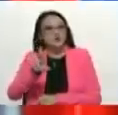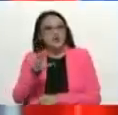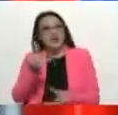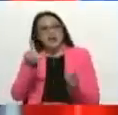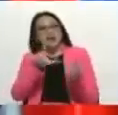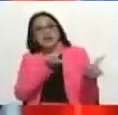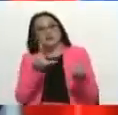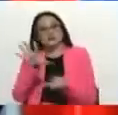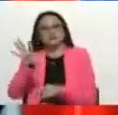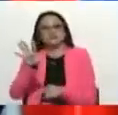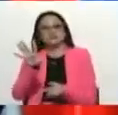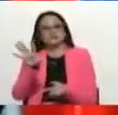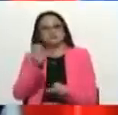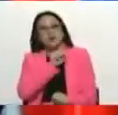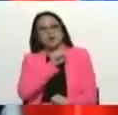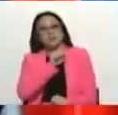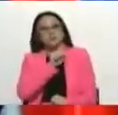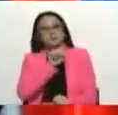Baez.